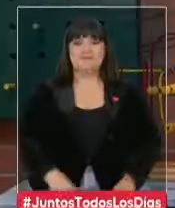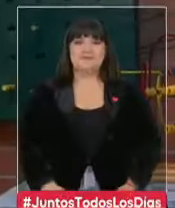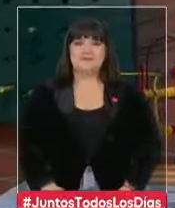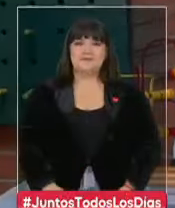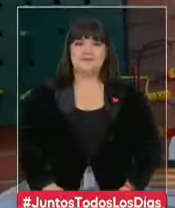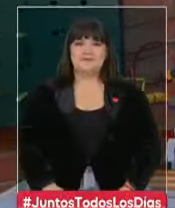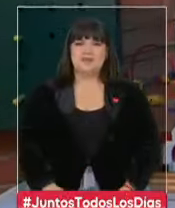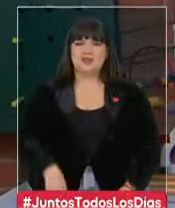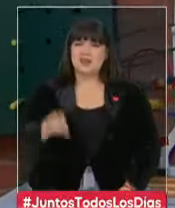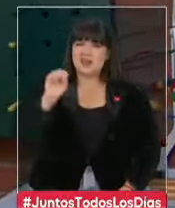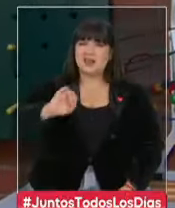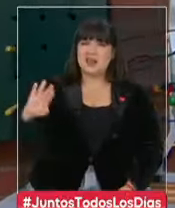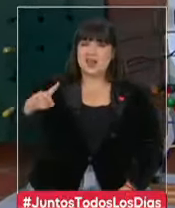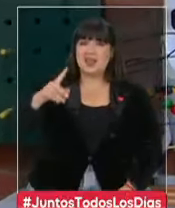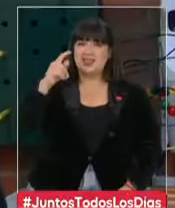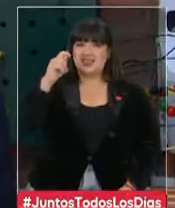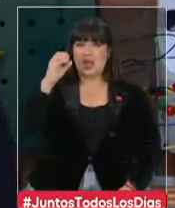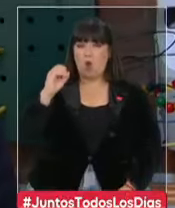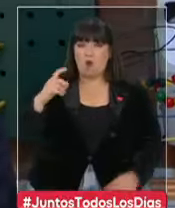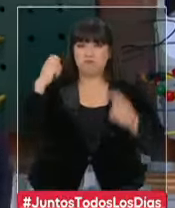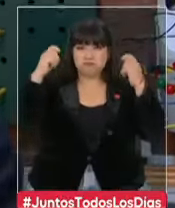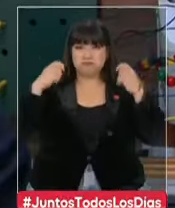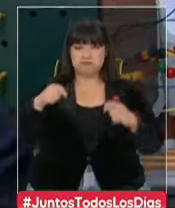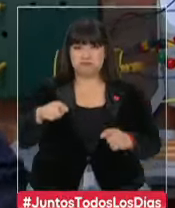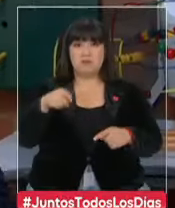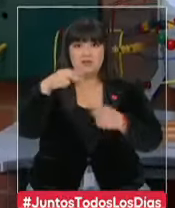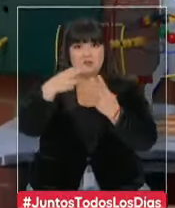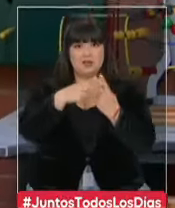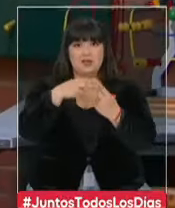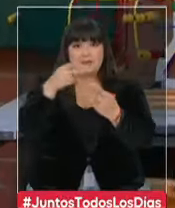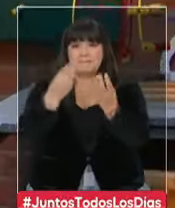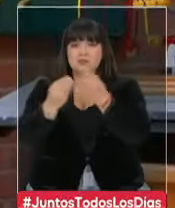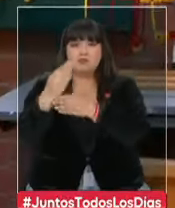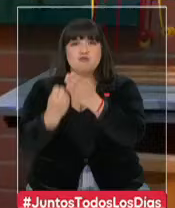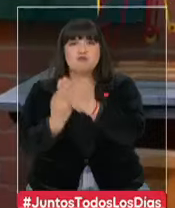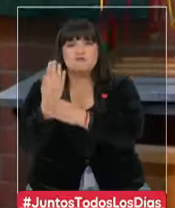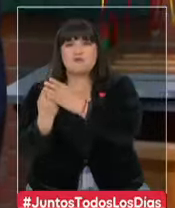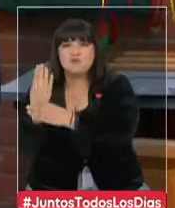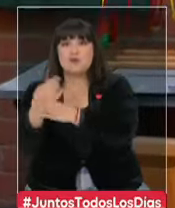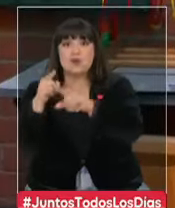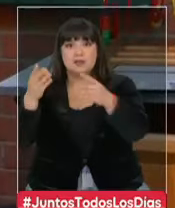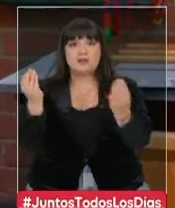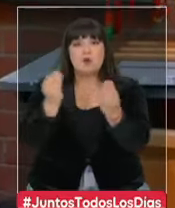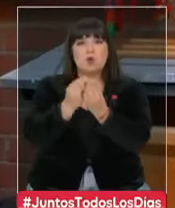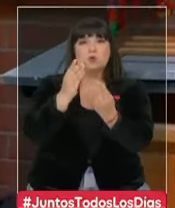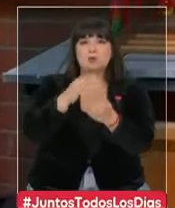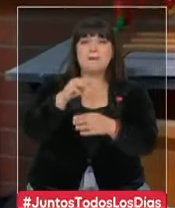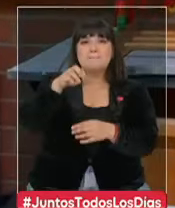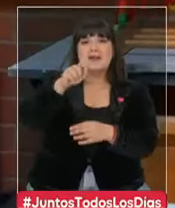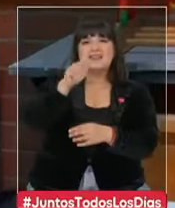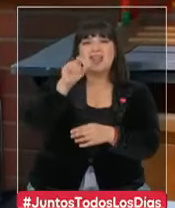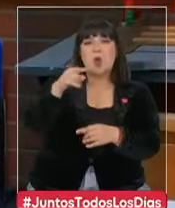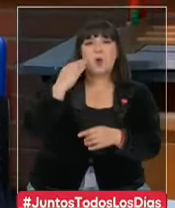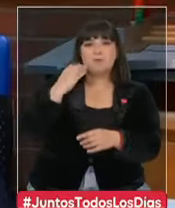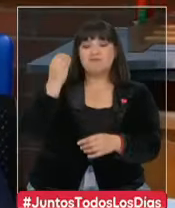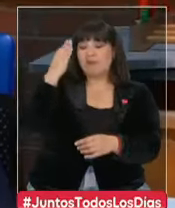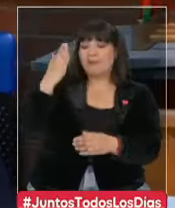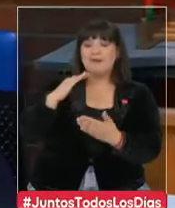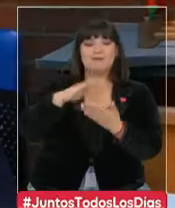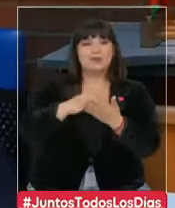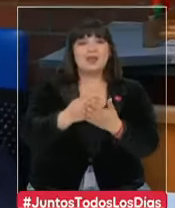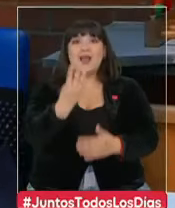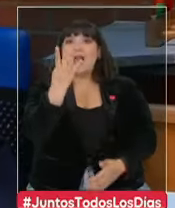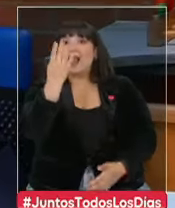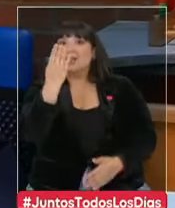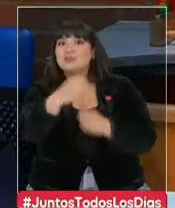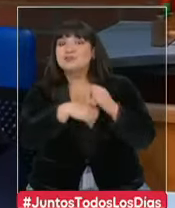Estamos en el área de terapia ocupacional de Teletón. Aquí es donde pasa toda la innovación. Y estamos junto a Mateo. Hola, Mateo. Hola, buen día. Buen día.